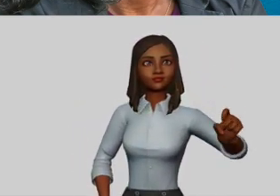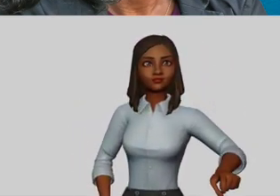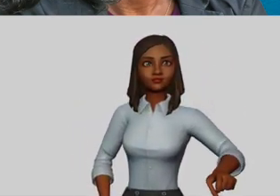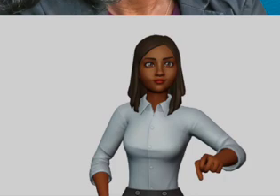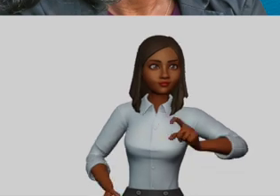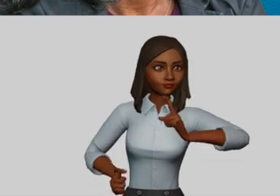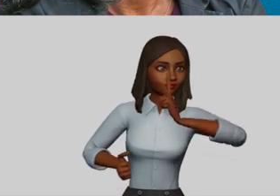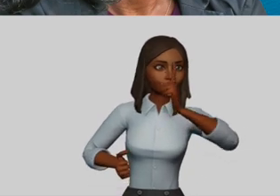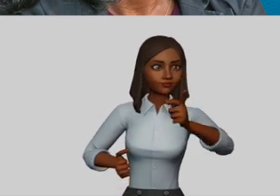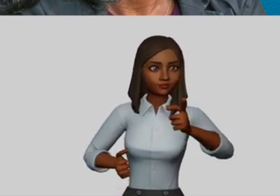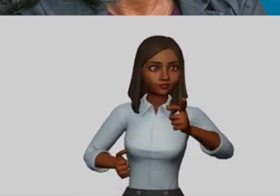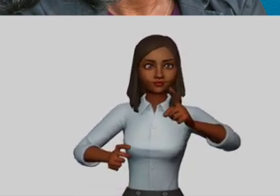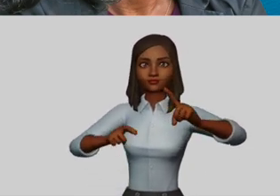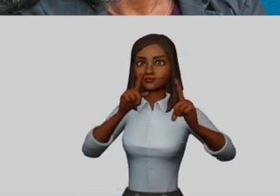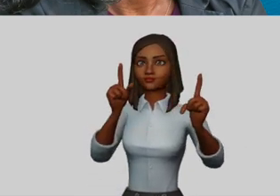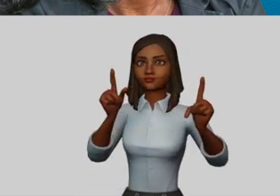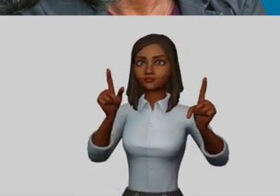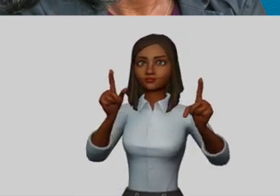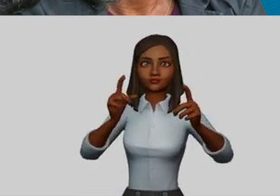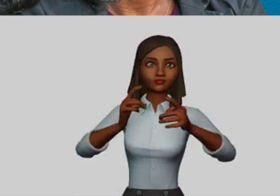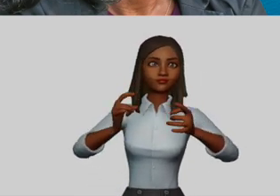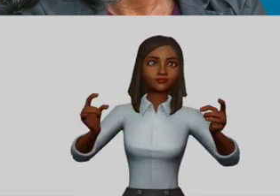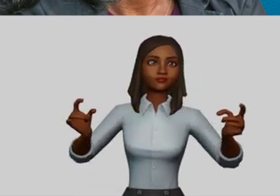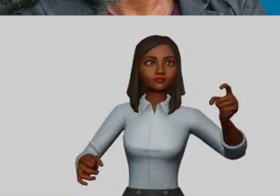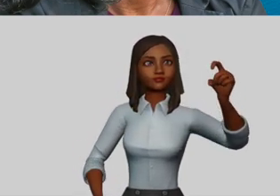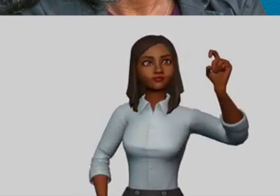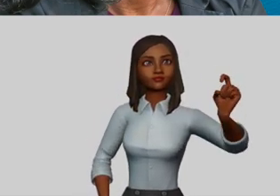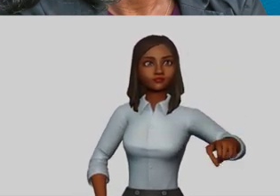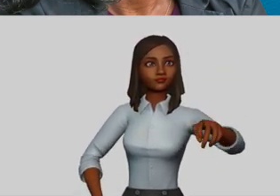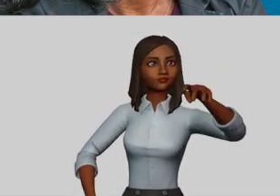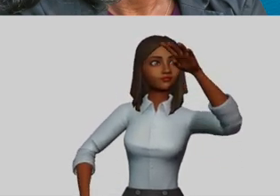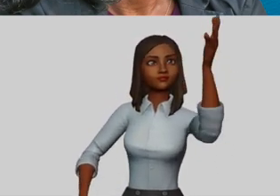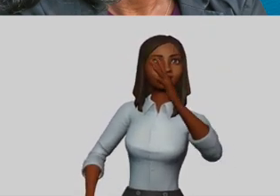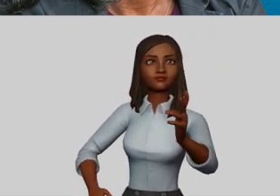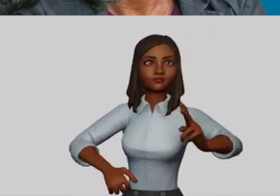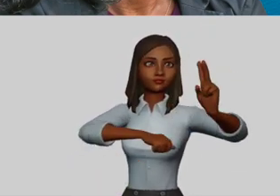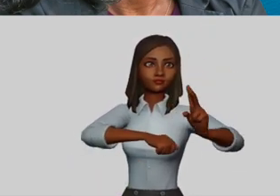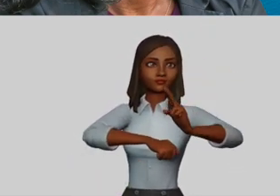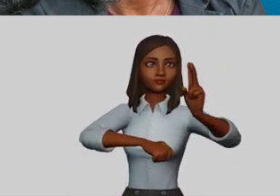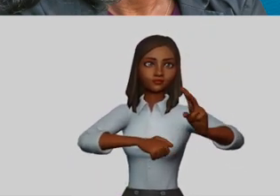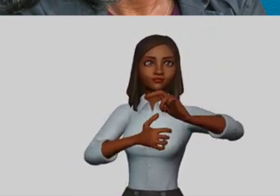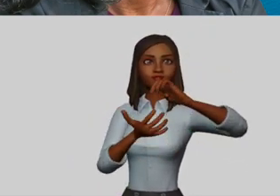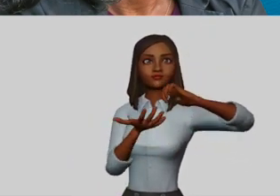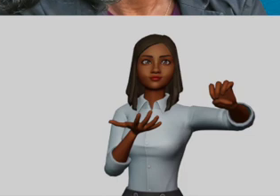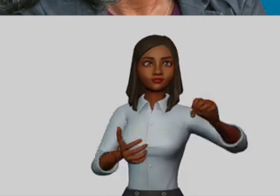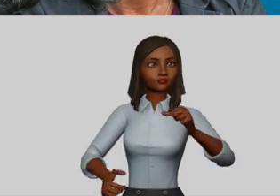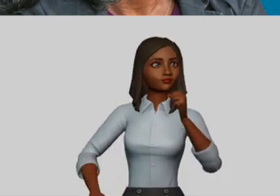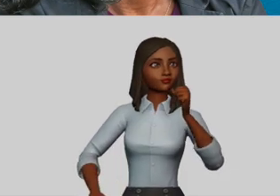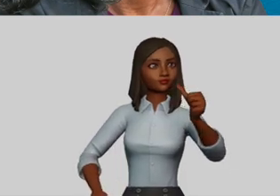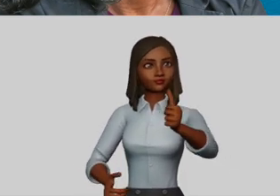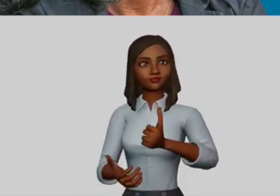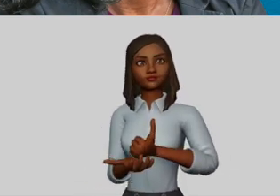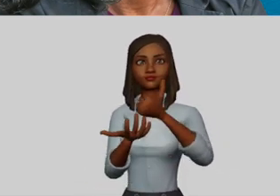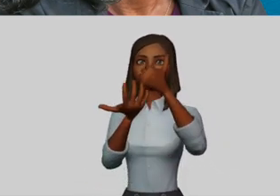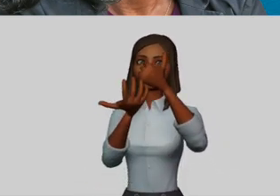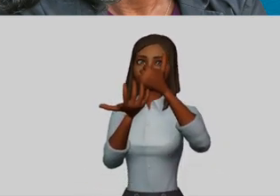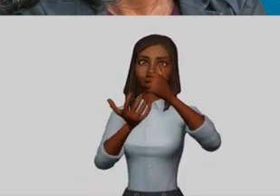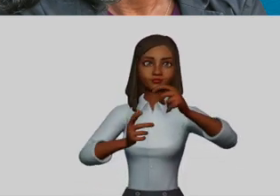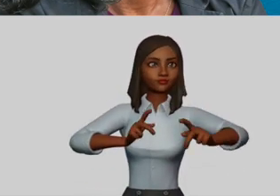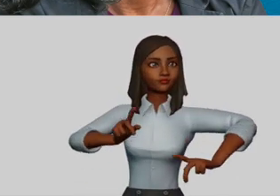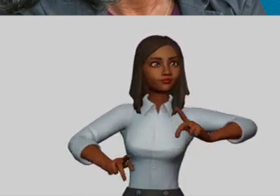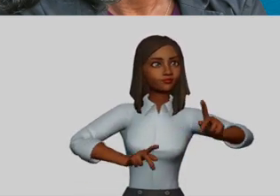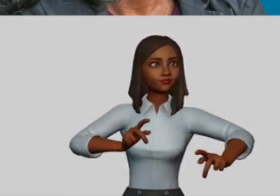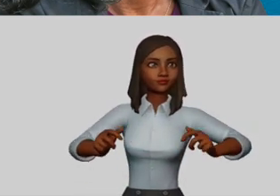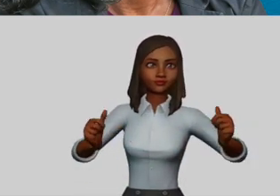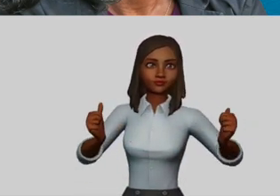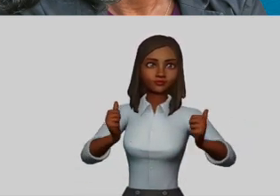Bill and Melinda Gates Foundation. Amigo mío de personal. Bill y Melinda. Sí, claro. De años. Bueno, me le dice cosa que tú deberías